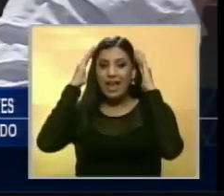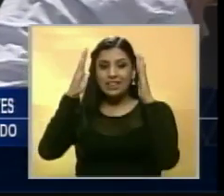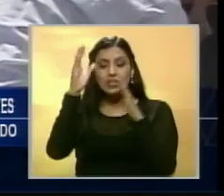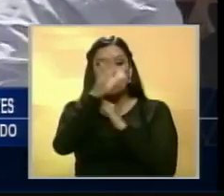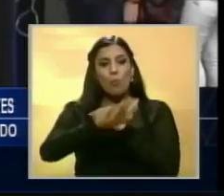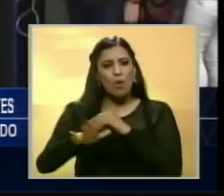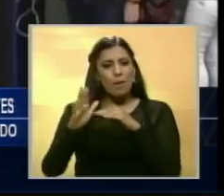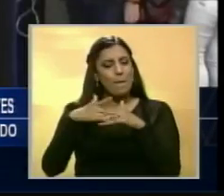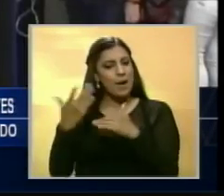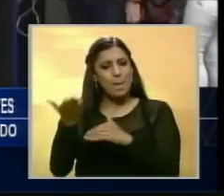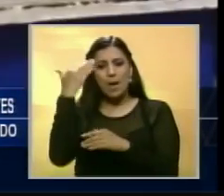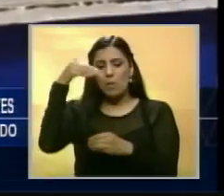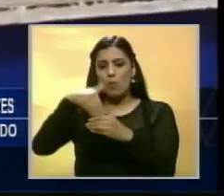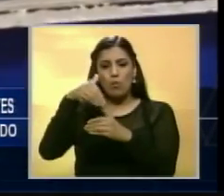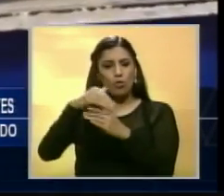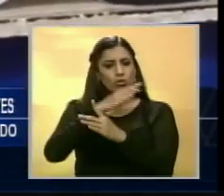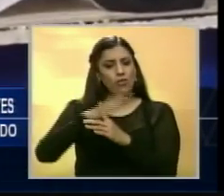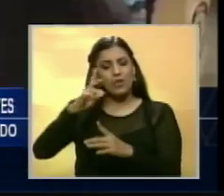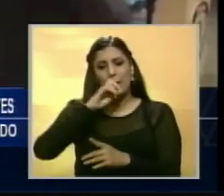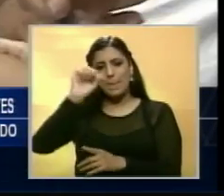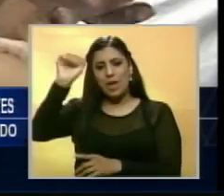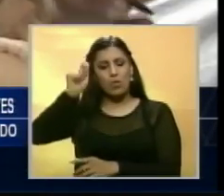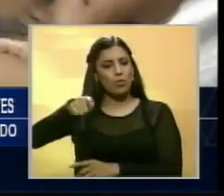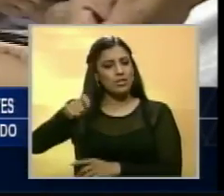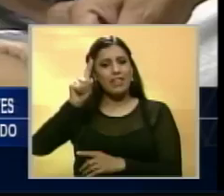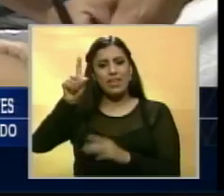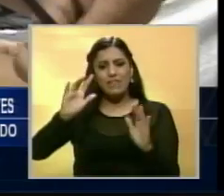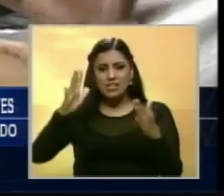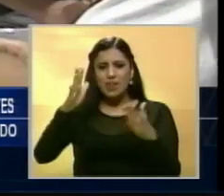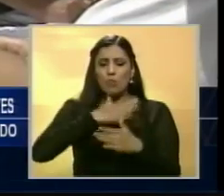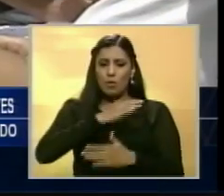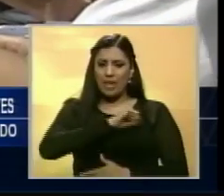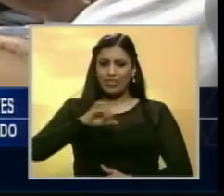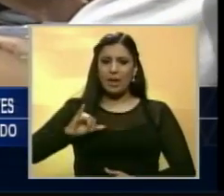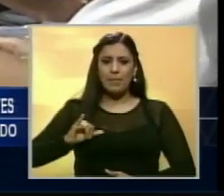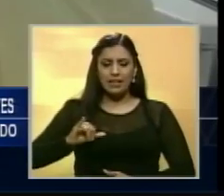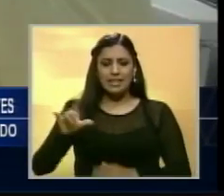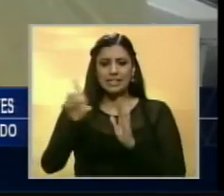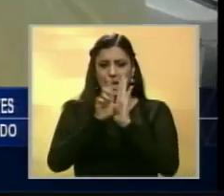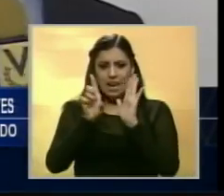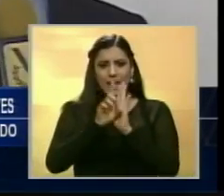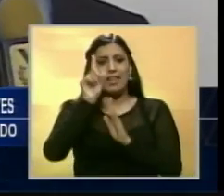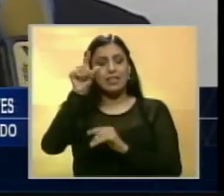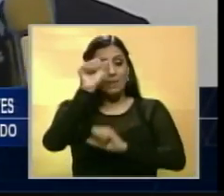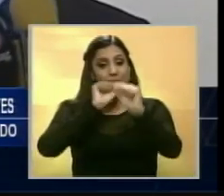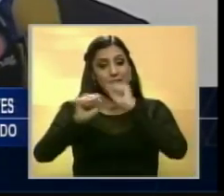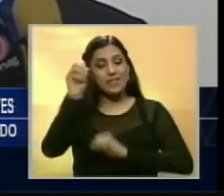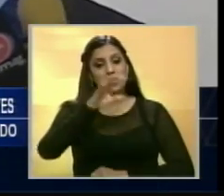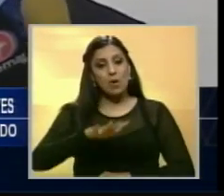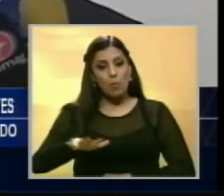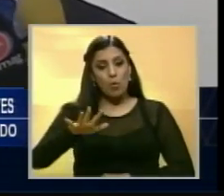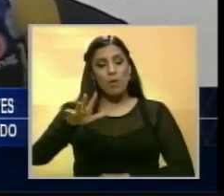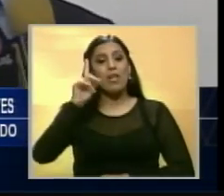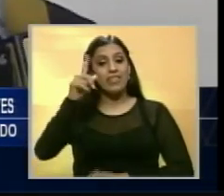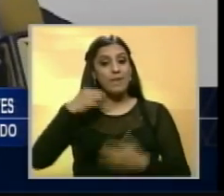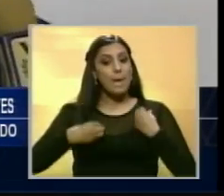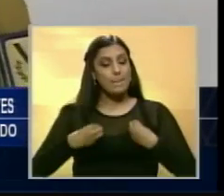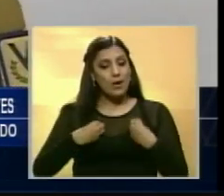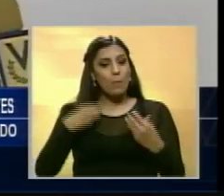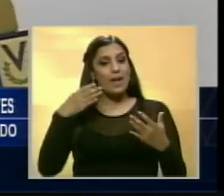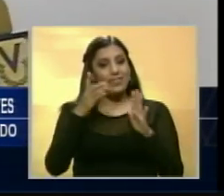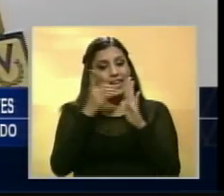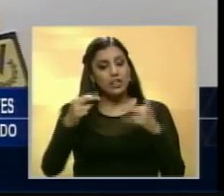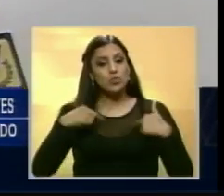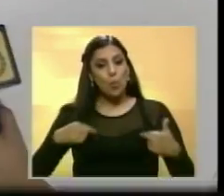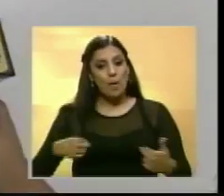la población para el revocatorio, al TSJ a rescatar la institucionalidad de las leyes y al Defensor del Pueblo a preocuparse por los